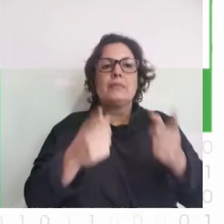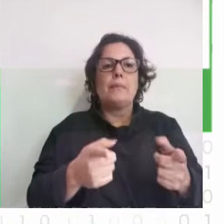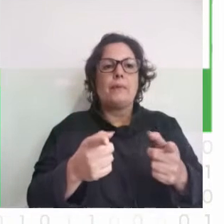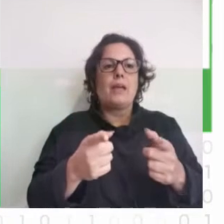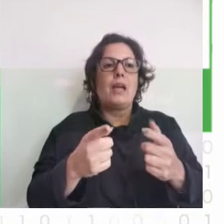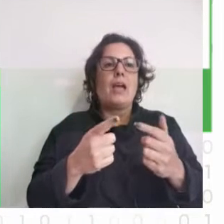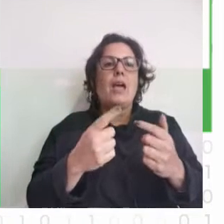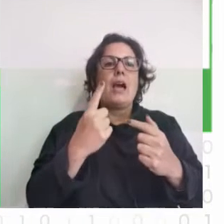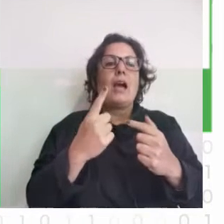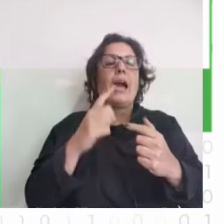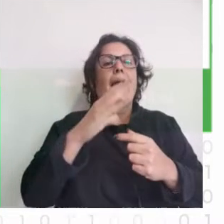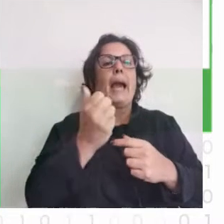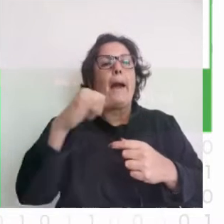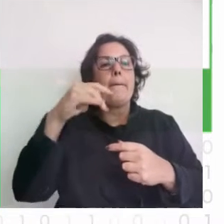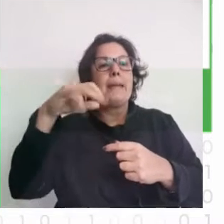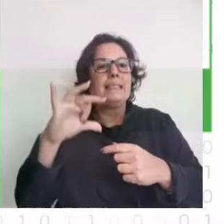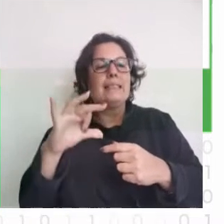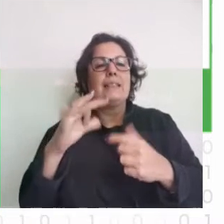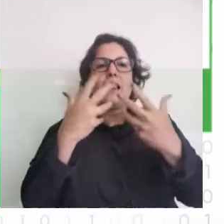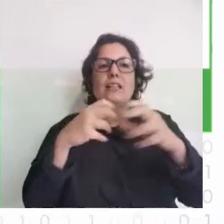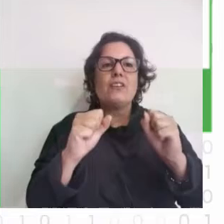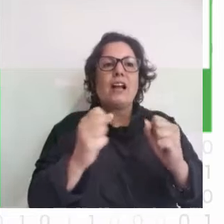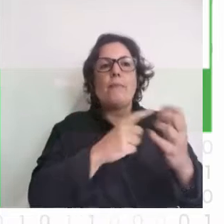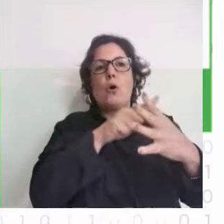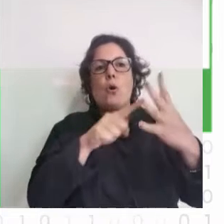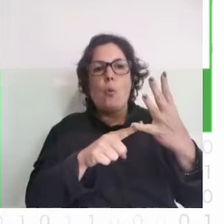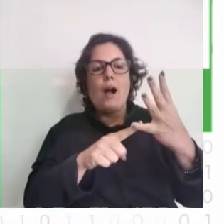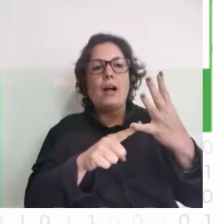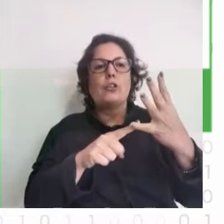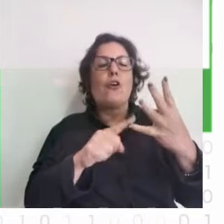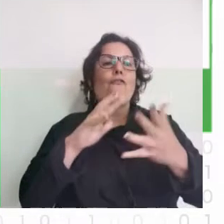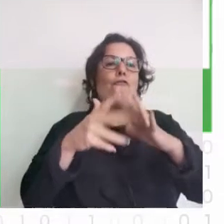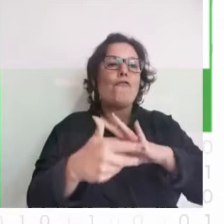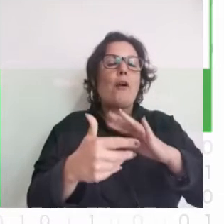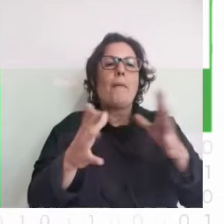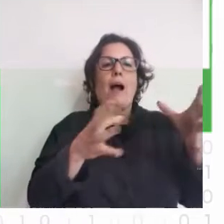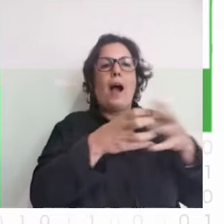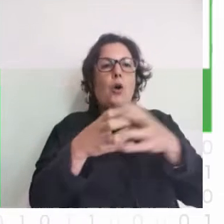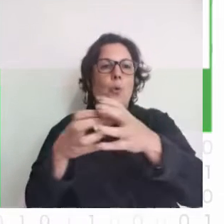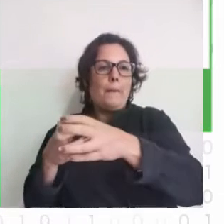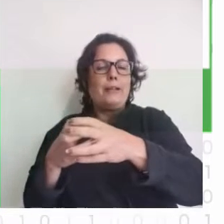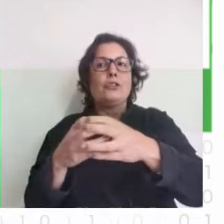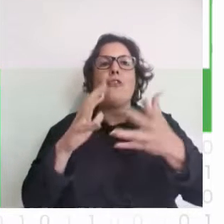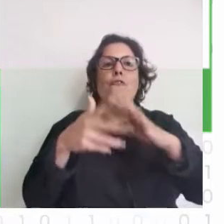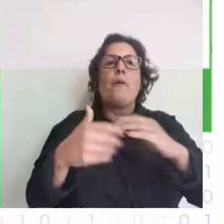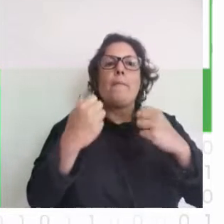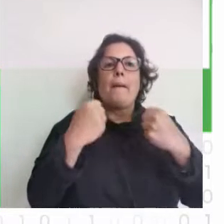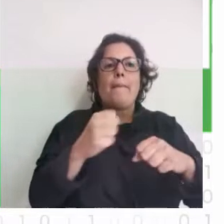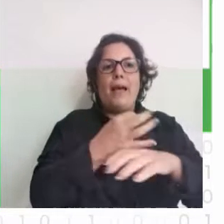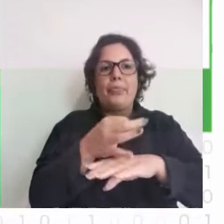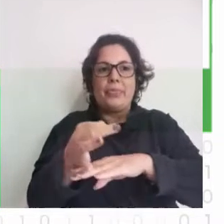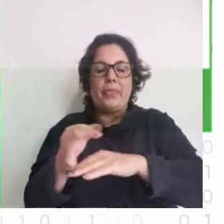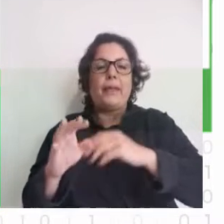aplicando K-means, identificamos 4 clústeres, digamos, 4 formas de agrupación de estas prácticas. Luego